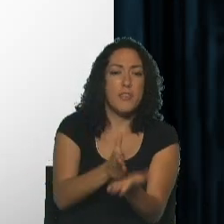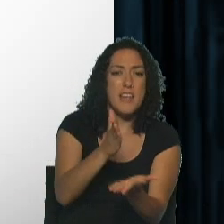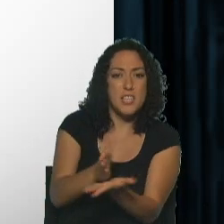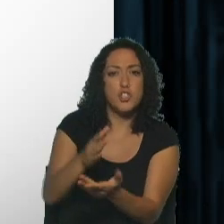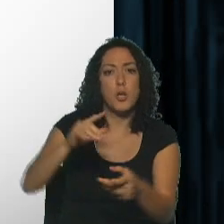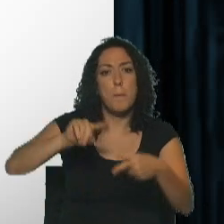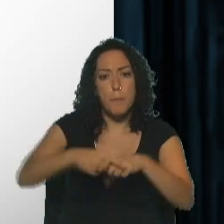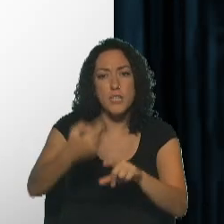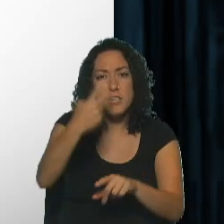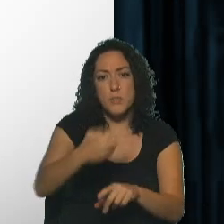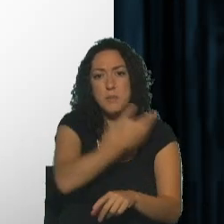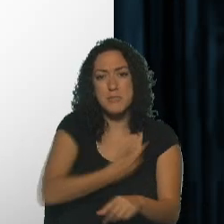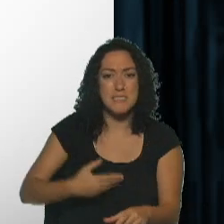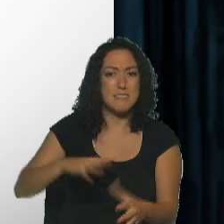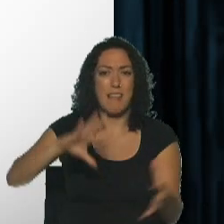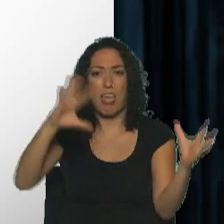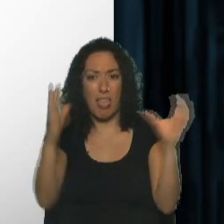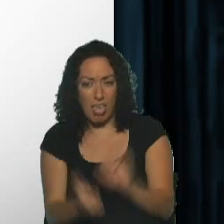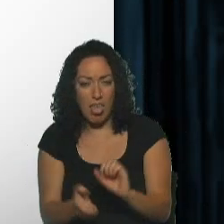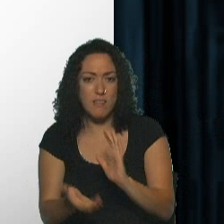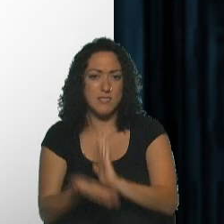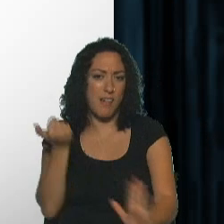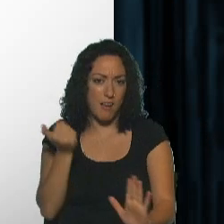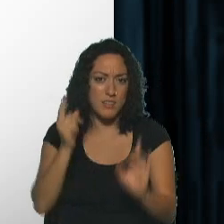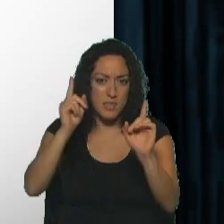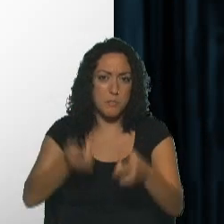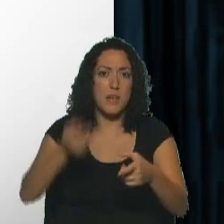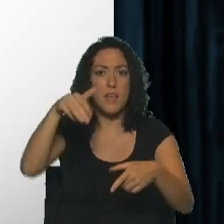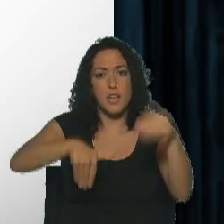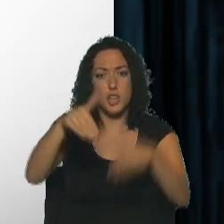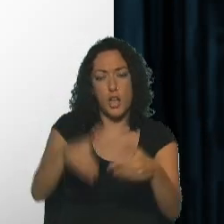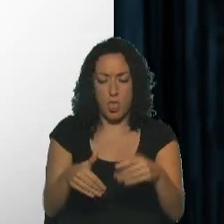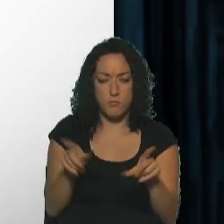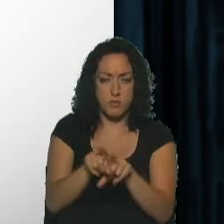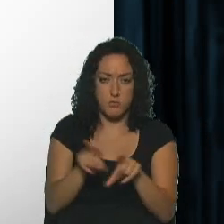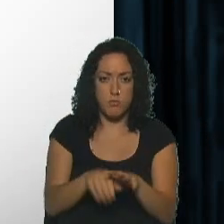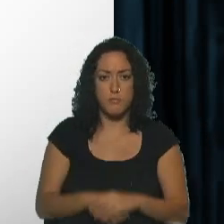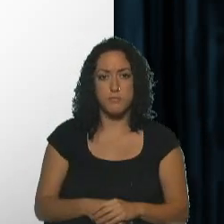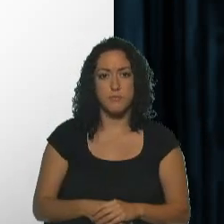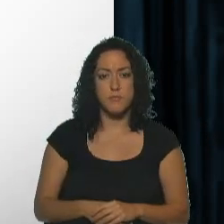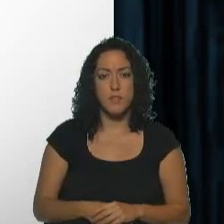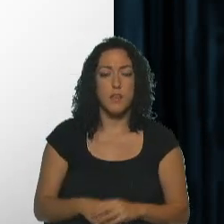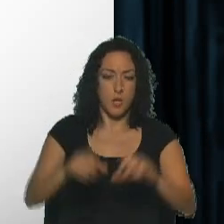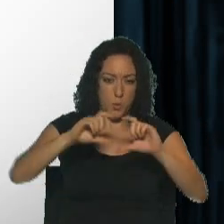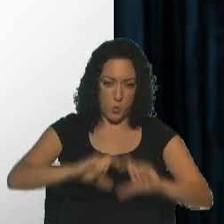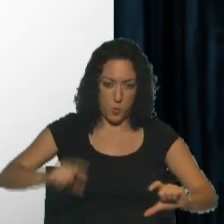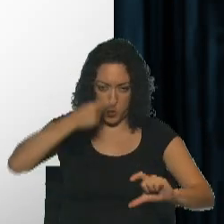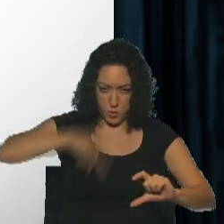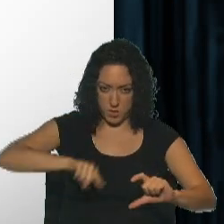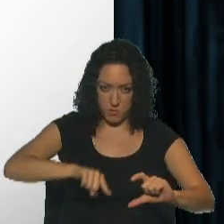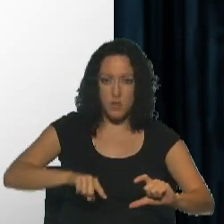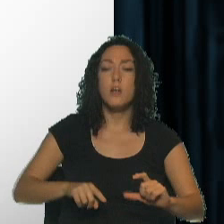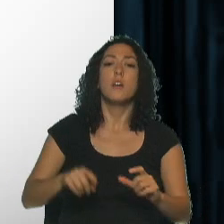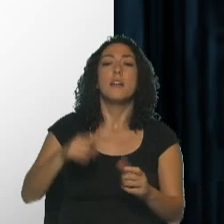políticos de la vicepresidenta y del electorado. Me voy al último párrafo ante esta situación y considerando que